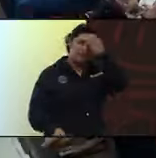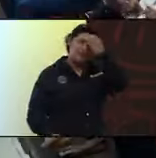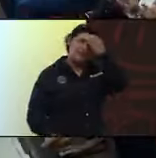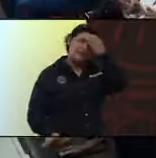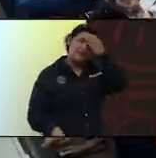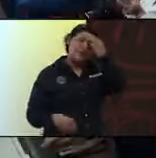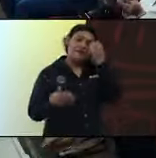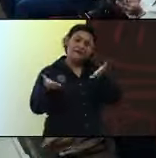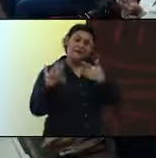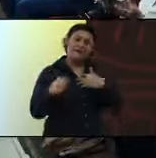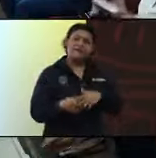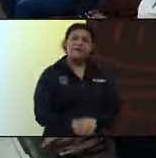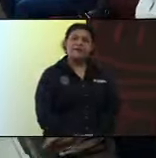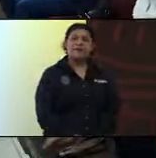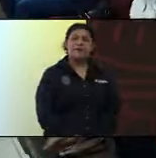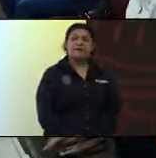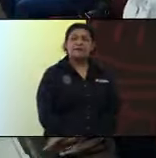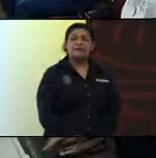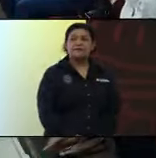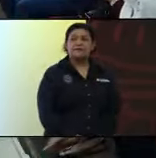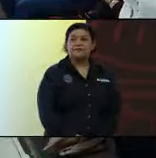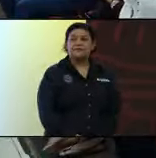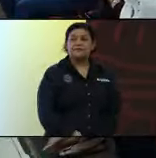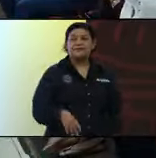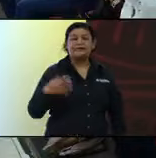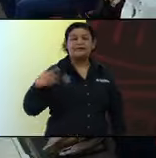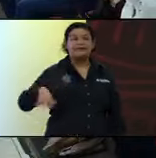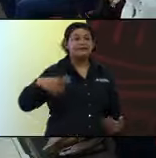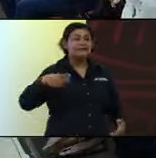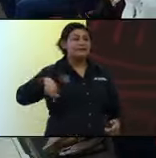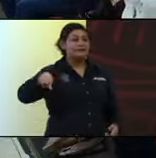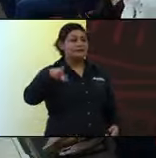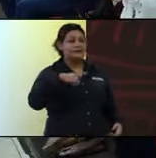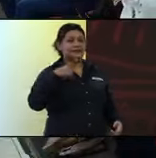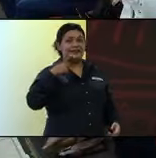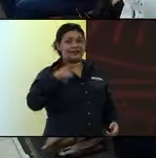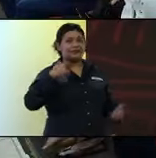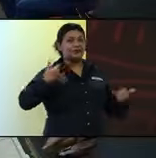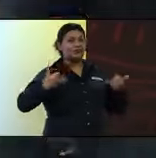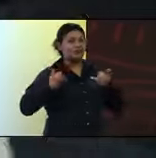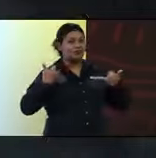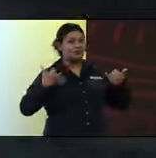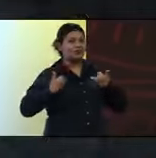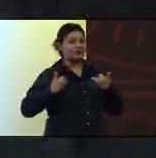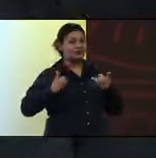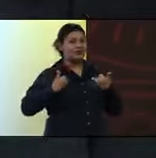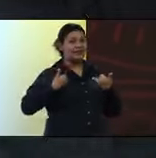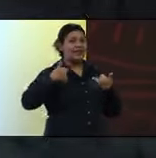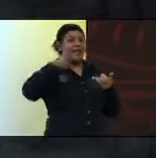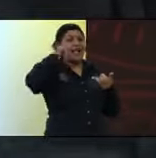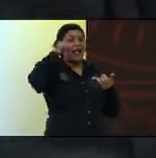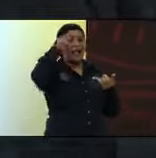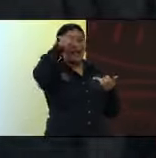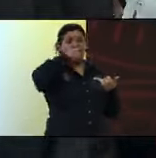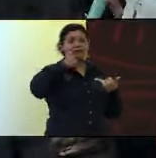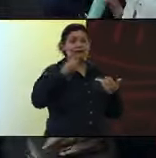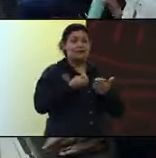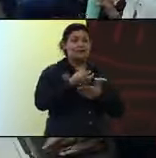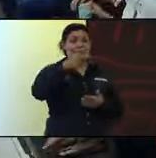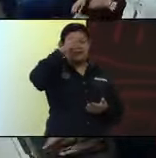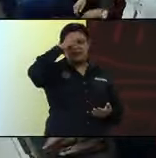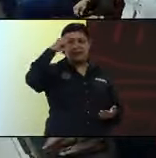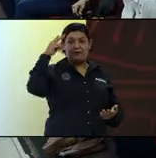vengan por favor. Fíjense nada más el esfuerzo que están haciendo estos jóvenes, salieron ayer, anoche, de la Ciudad de